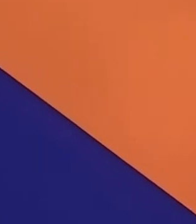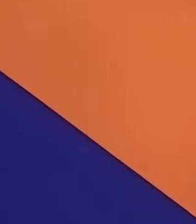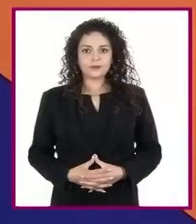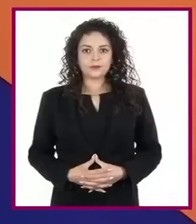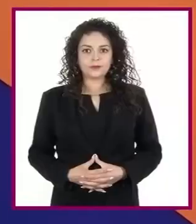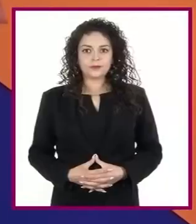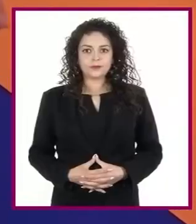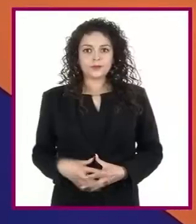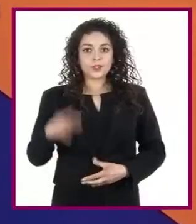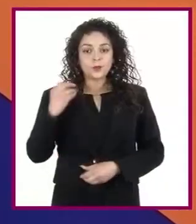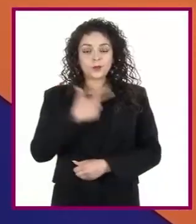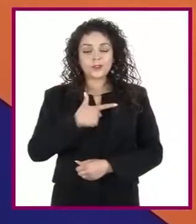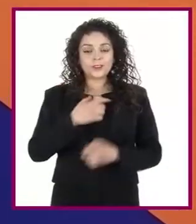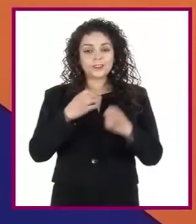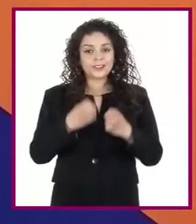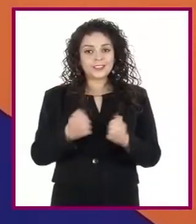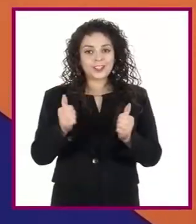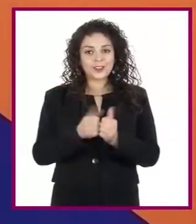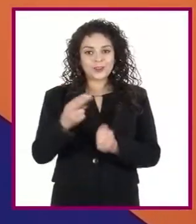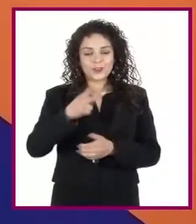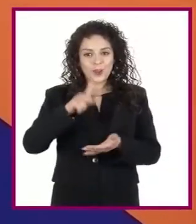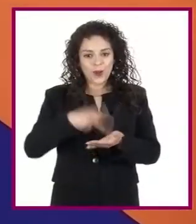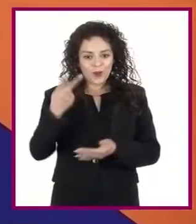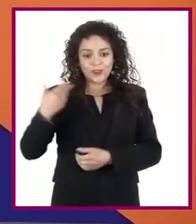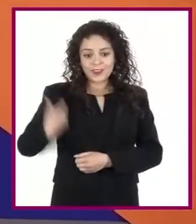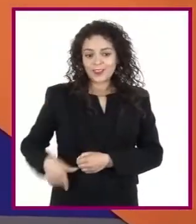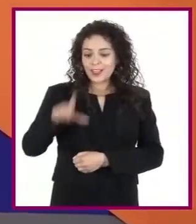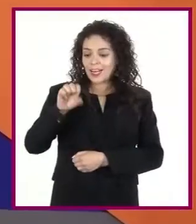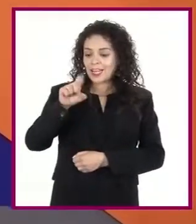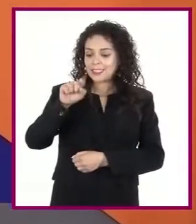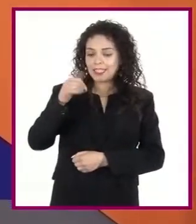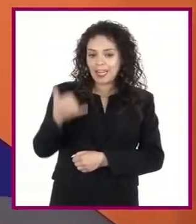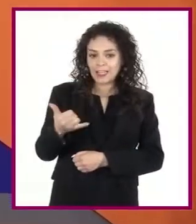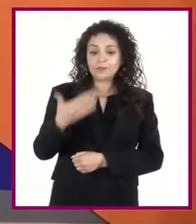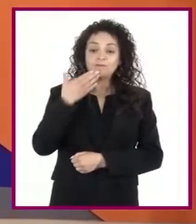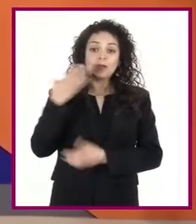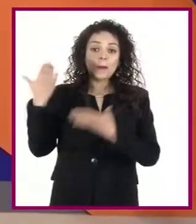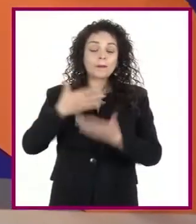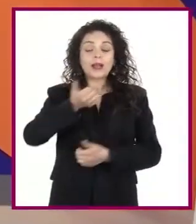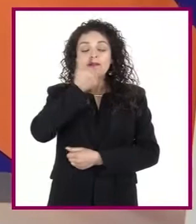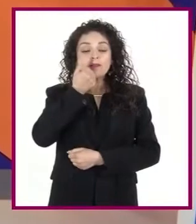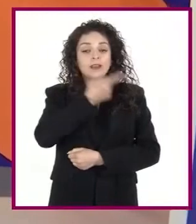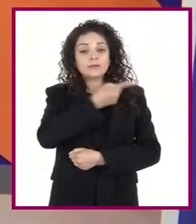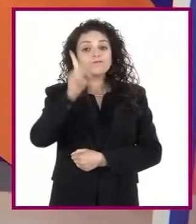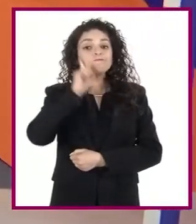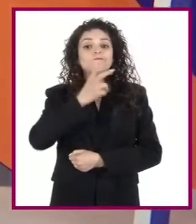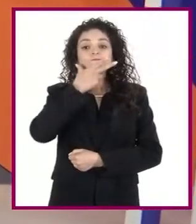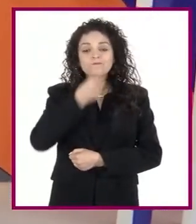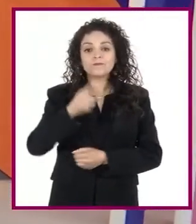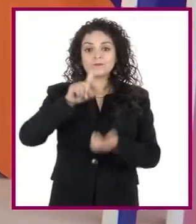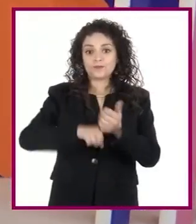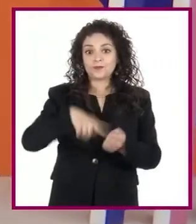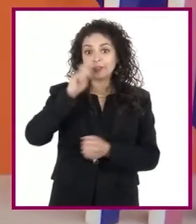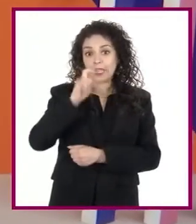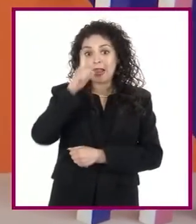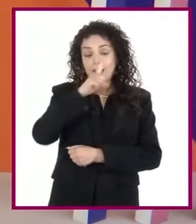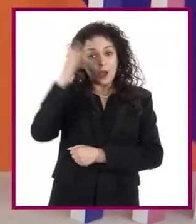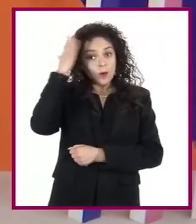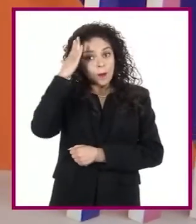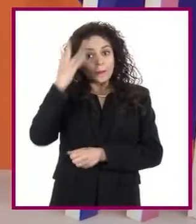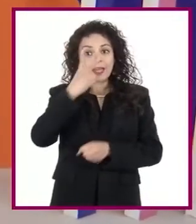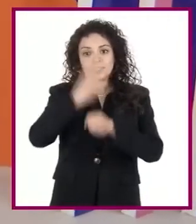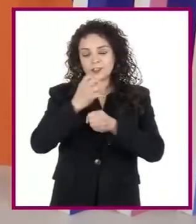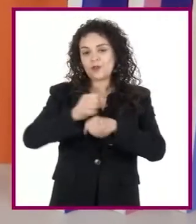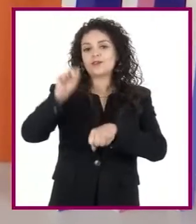Qué gusto estar nuevamente con ustedes. Yo soy Leslie Mendívil y les doy la bienvenida a las alumnas y alumnos de lengua materna de segundo grado de